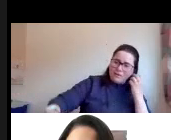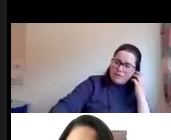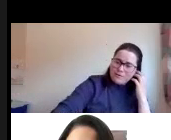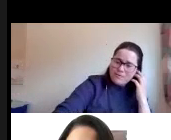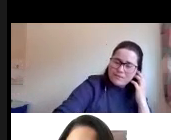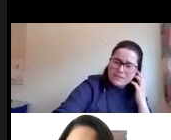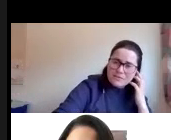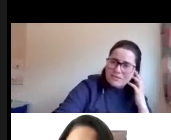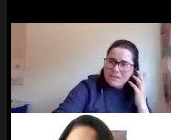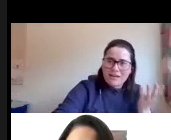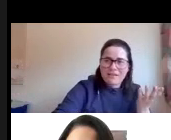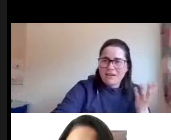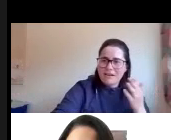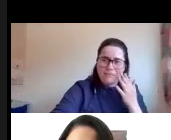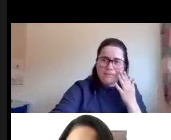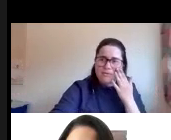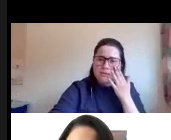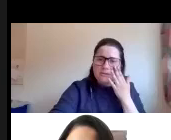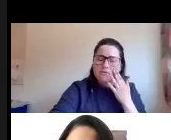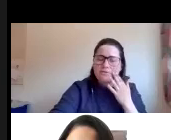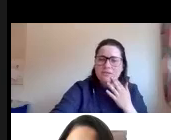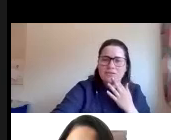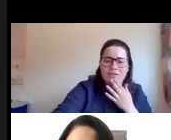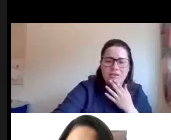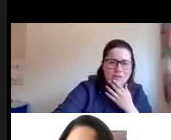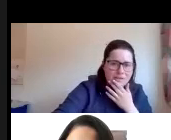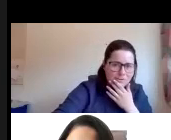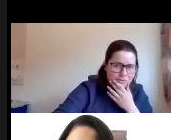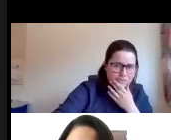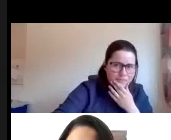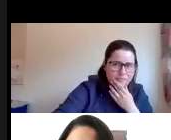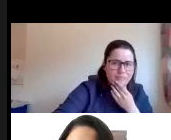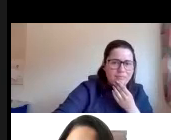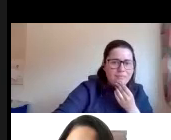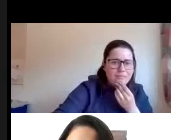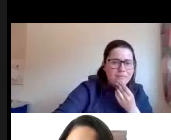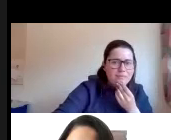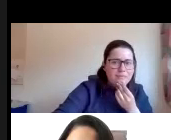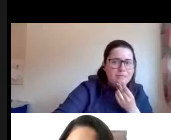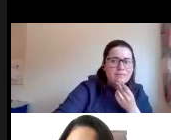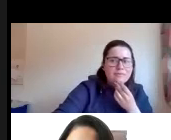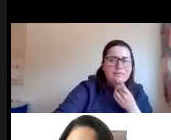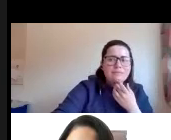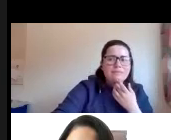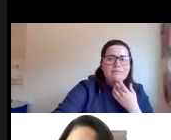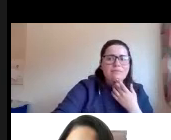de nuevo, estas son señales claras de procesos de eutrofización de los lagos.